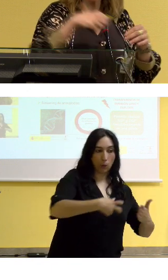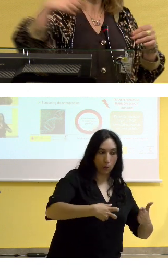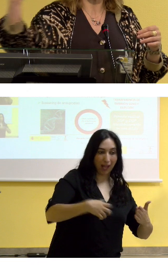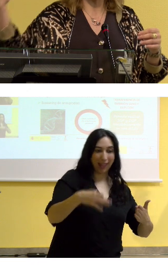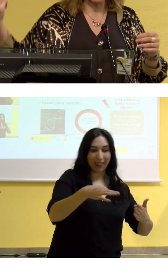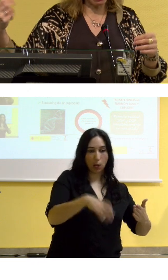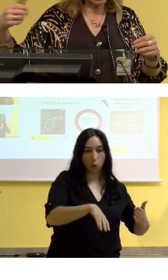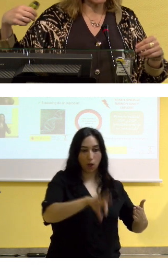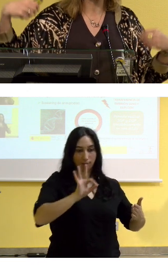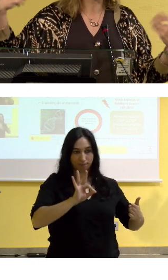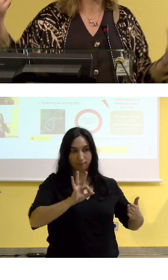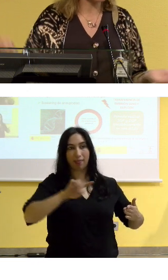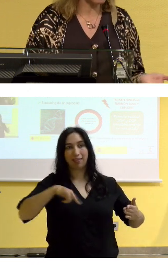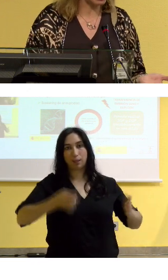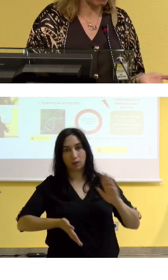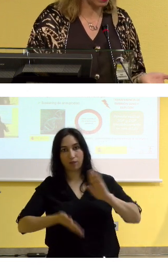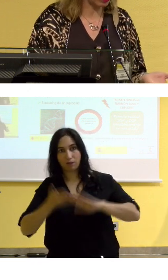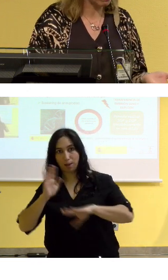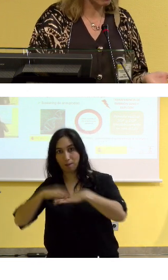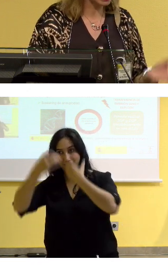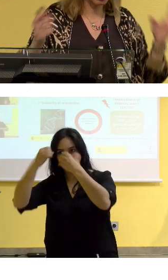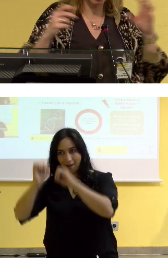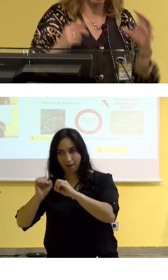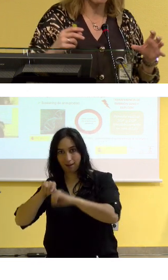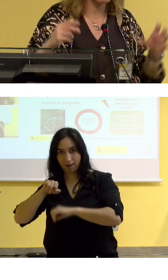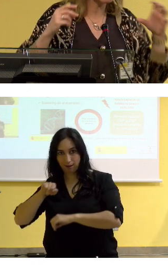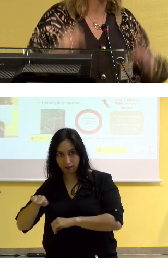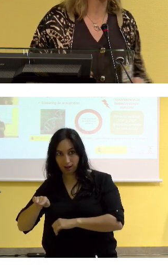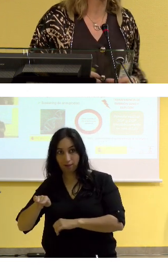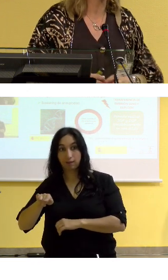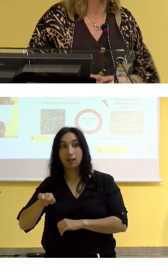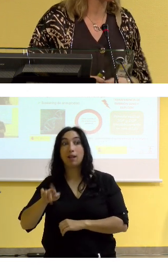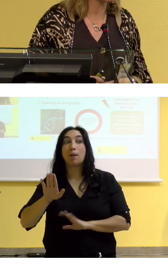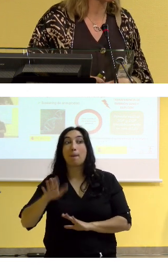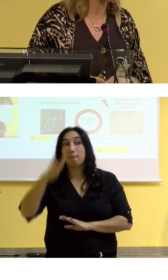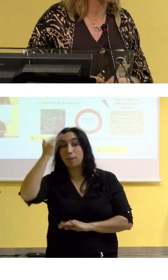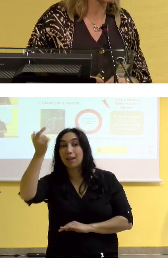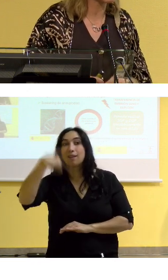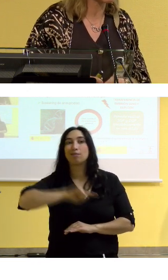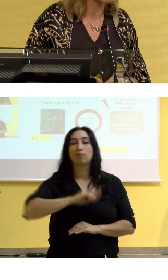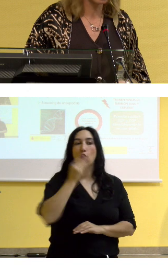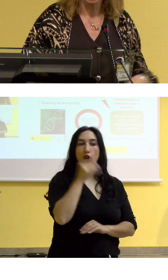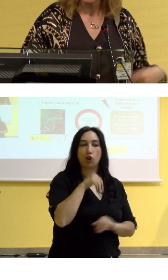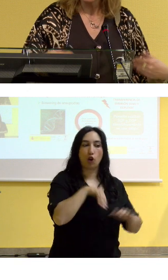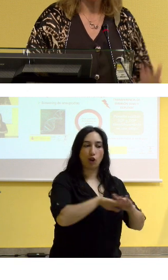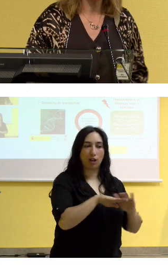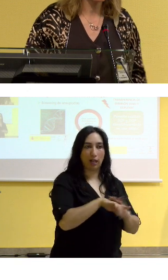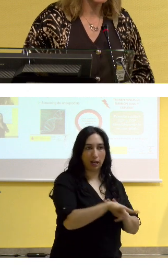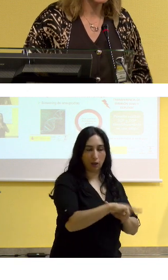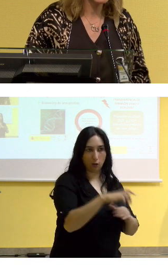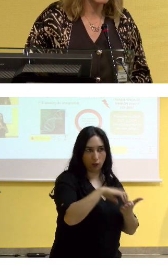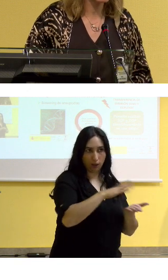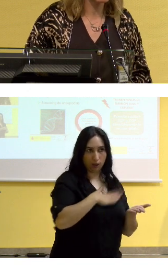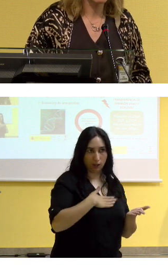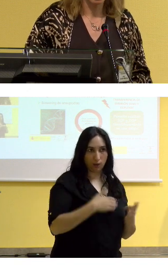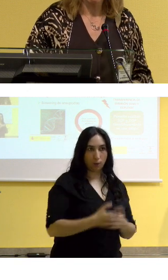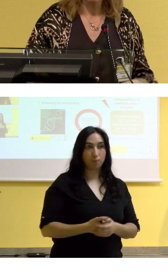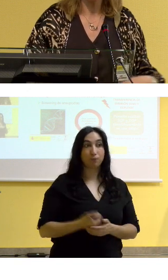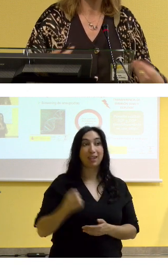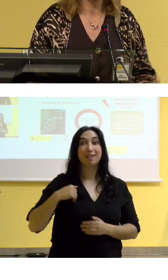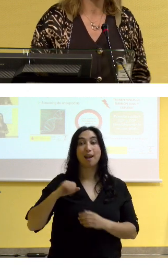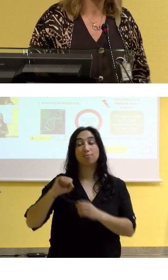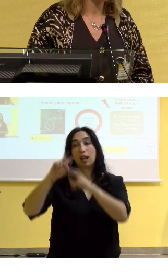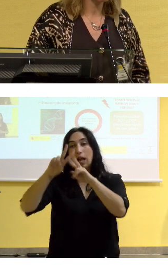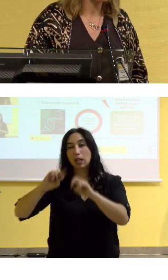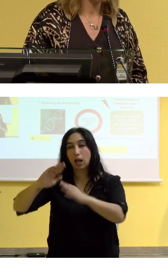célula, se la llevan y analizan el embrión. Y nosotros el embrión le tenemos congelado en nuestro centro. Cuando llega ese análisis, pues